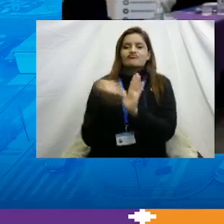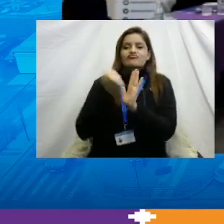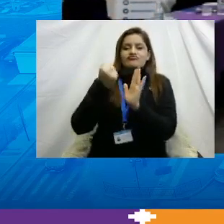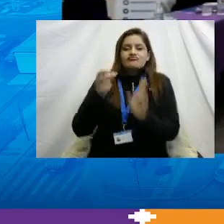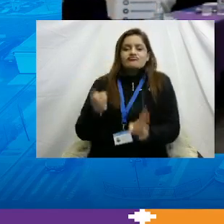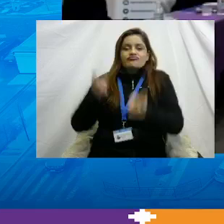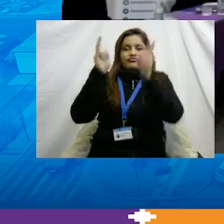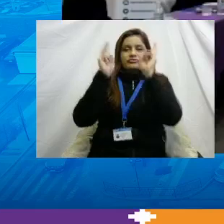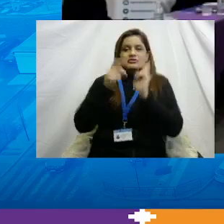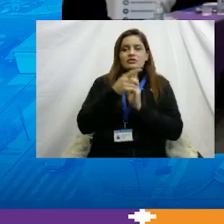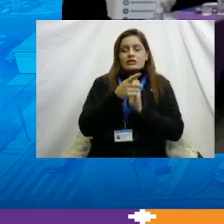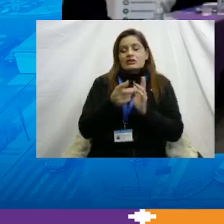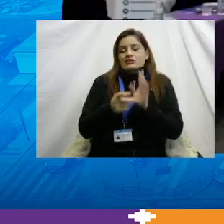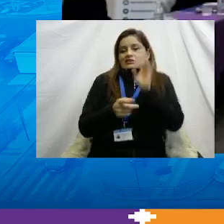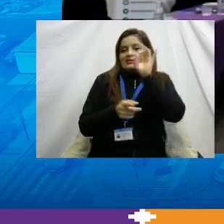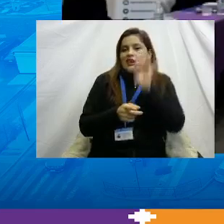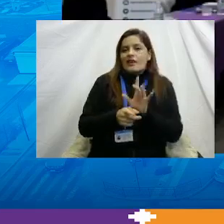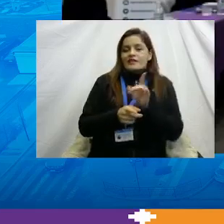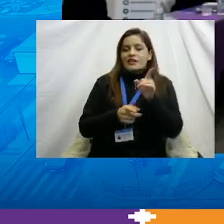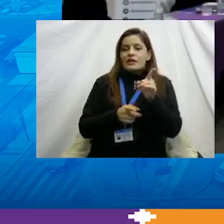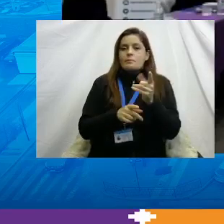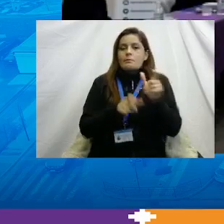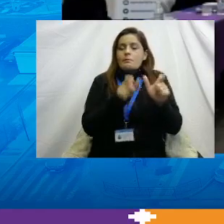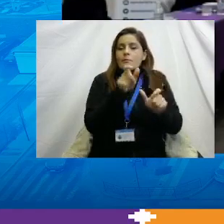casas, en los cuales entendemos que hay bastante